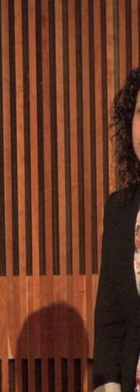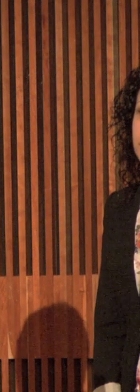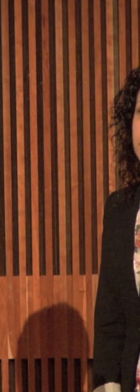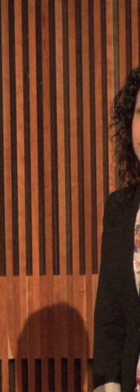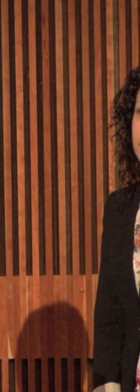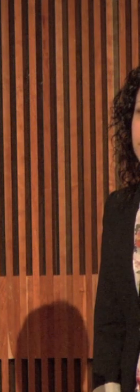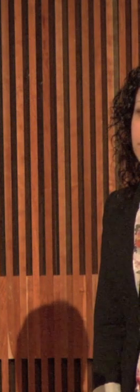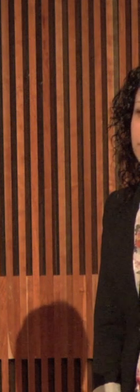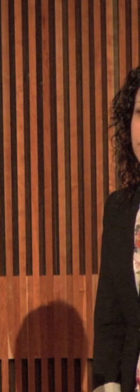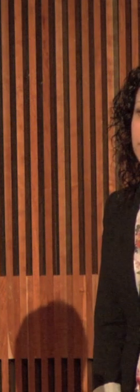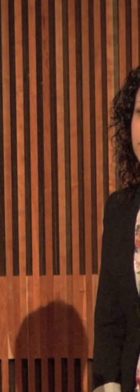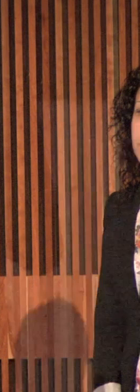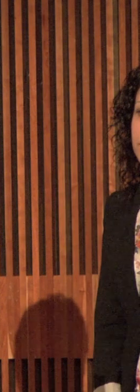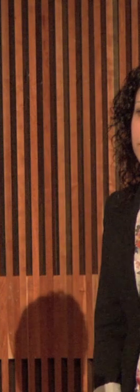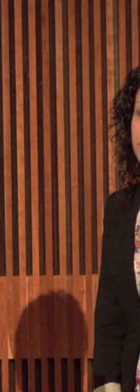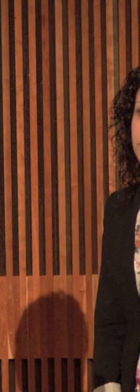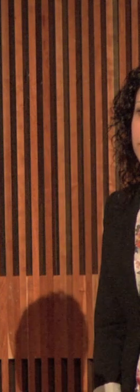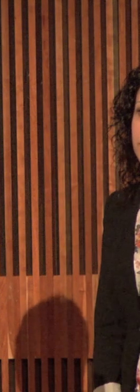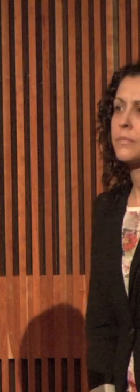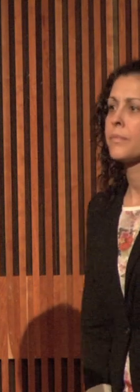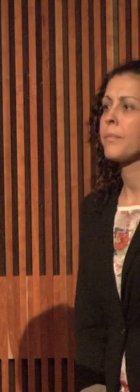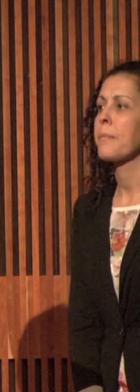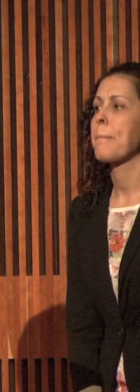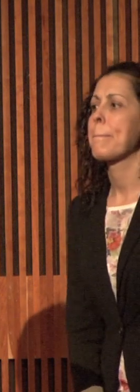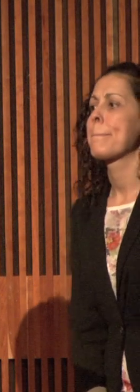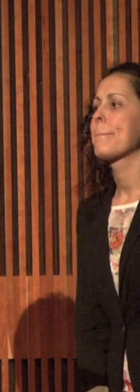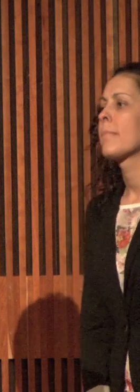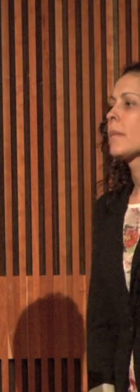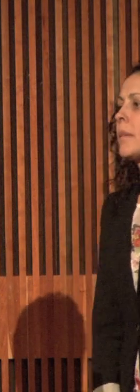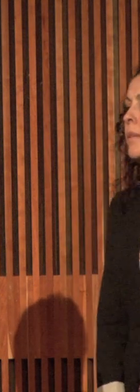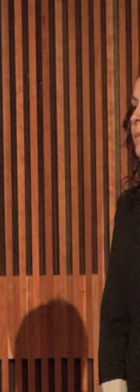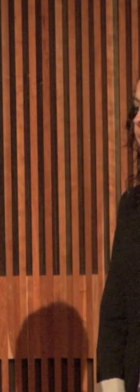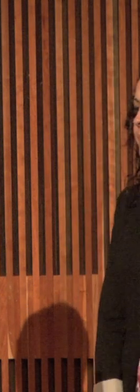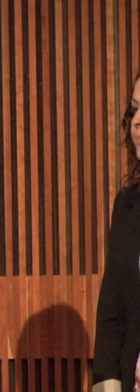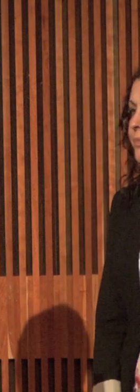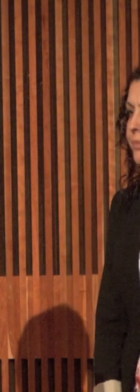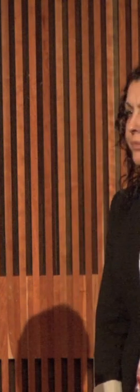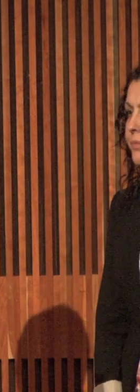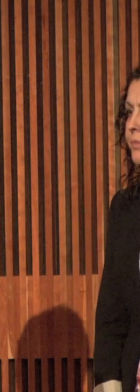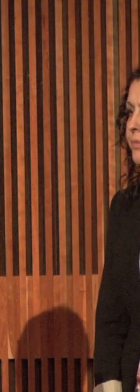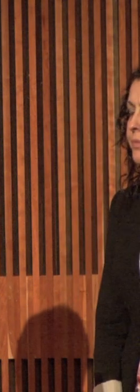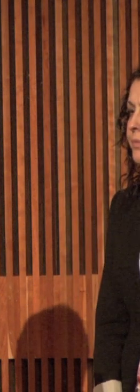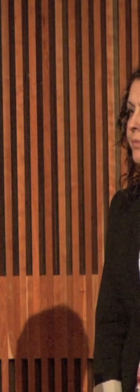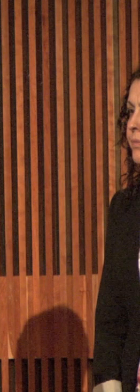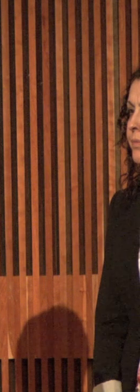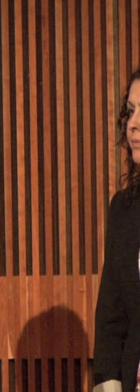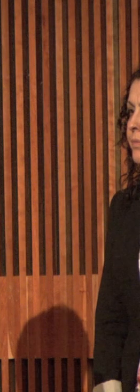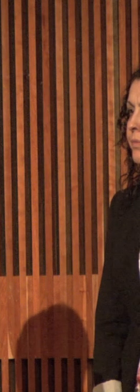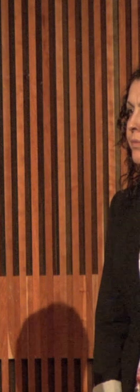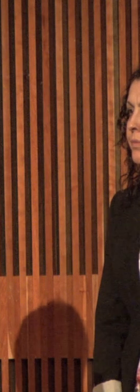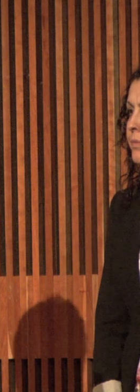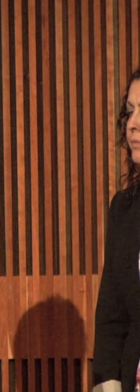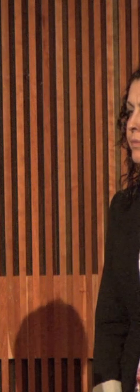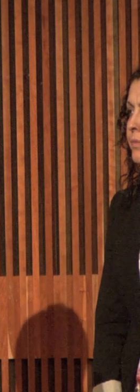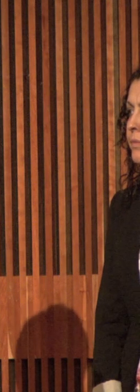económico donde cada vez hay más demandas y menos recursos. Es el momento de ser innovadores, de tener una visión global